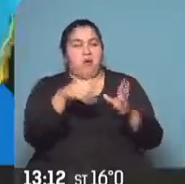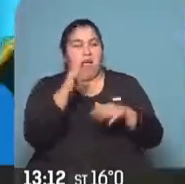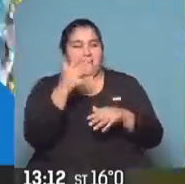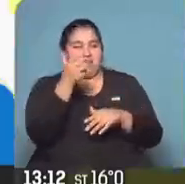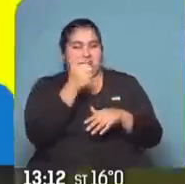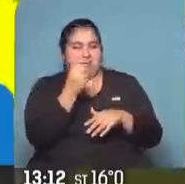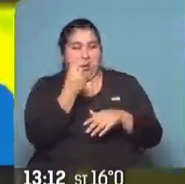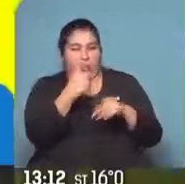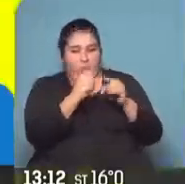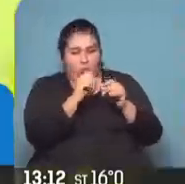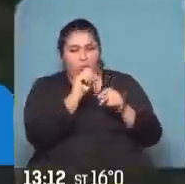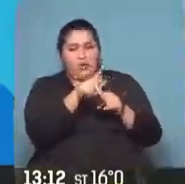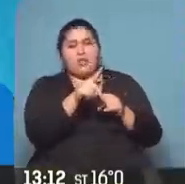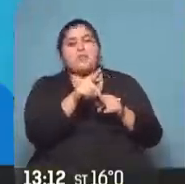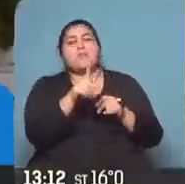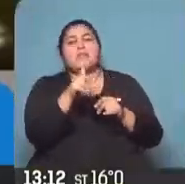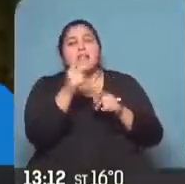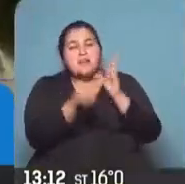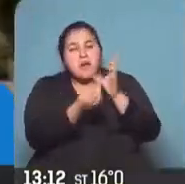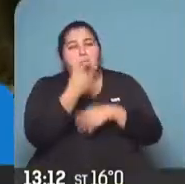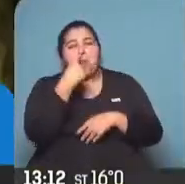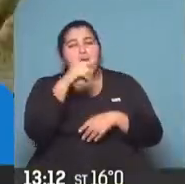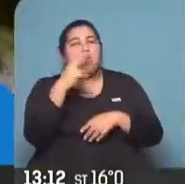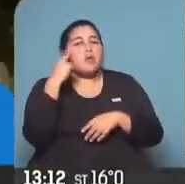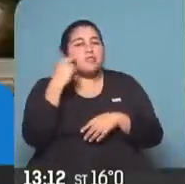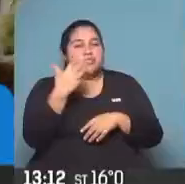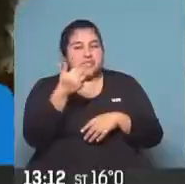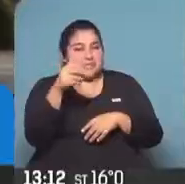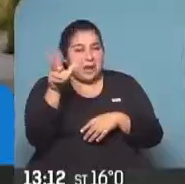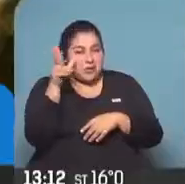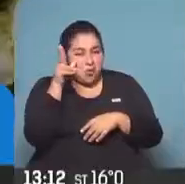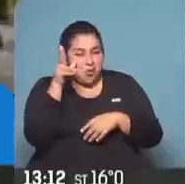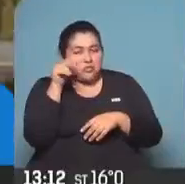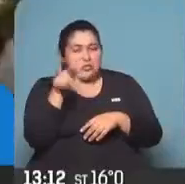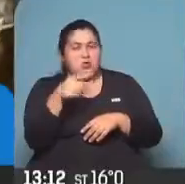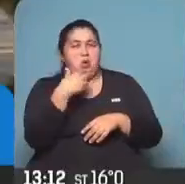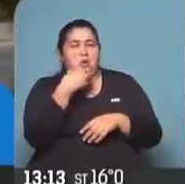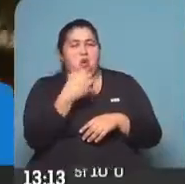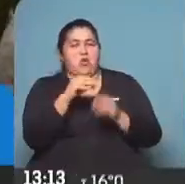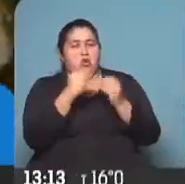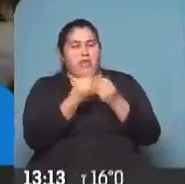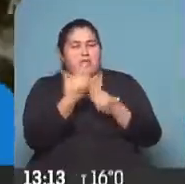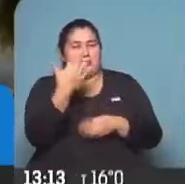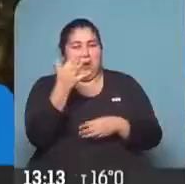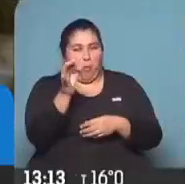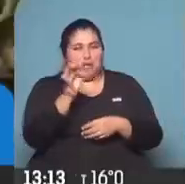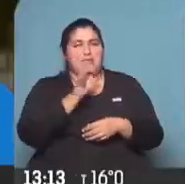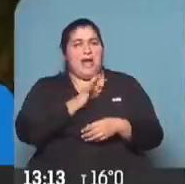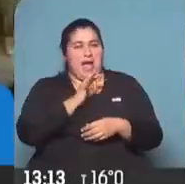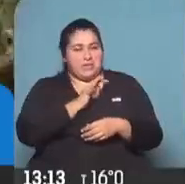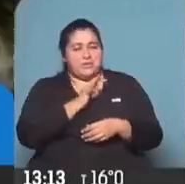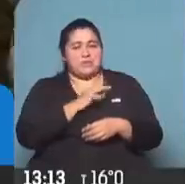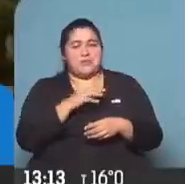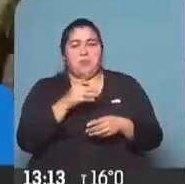1 de julio de 1960 cumplió 50 años su primera tarea